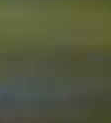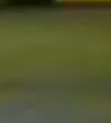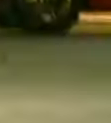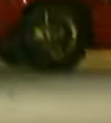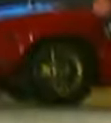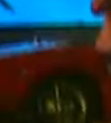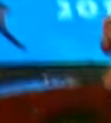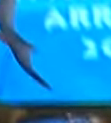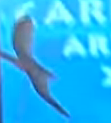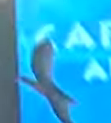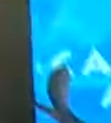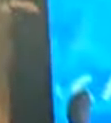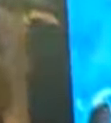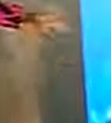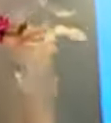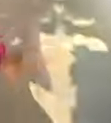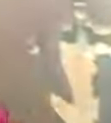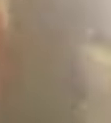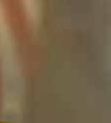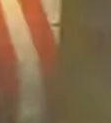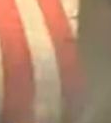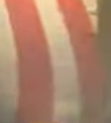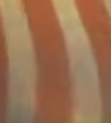mine. The world is mine.